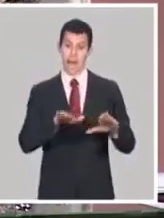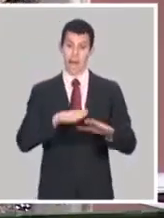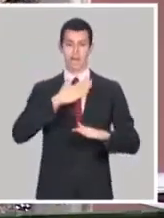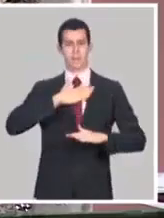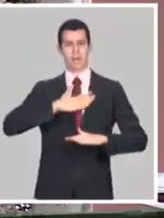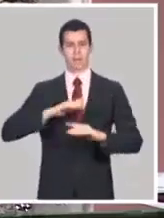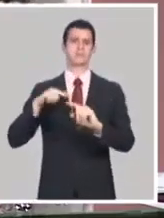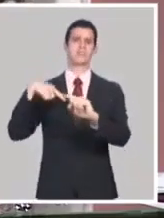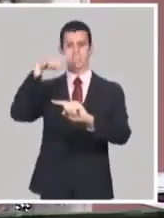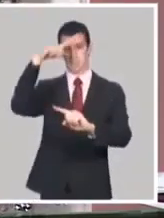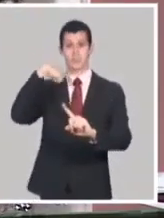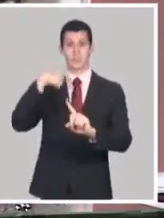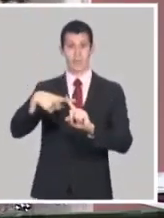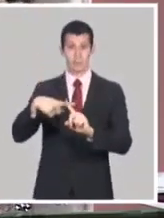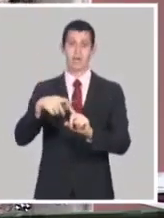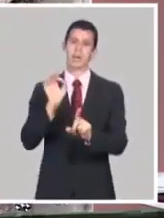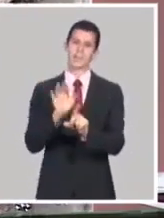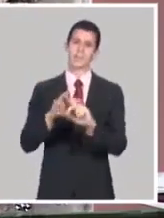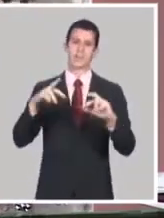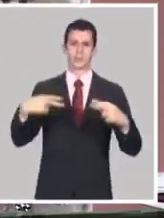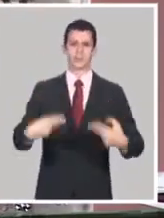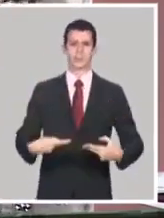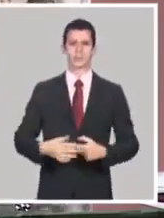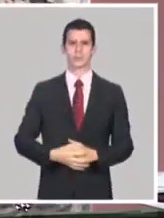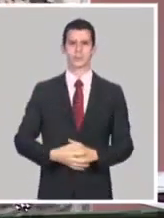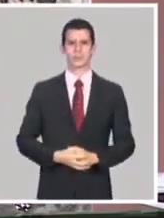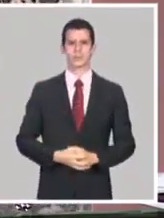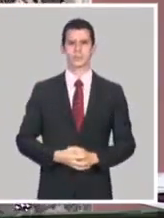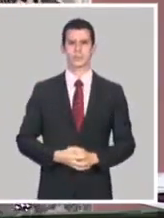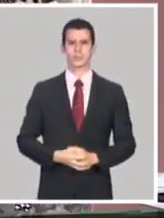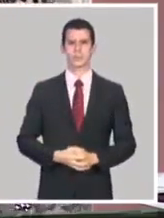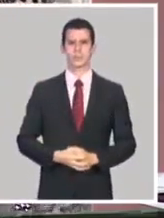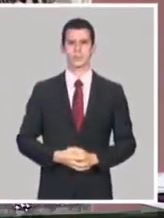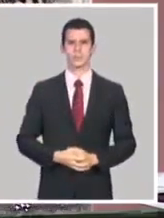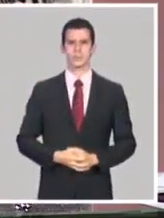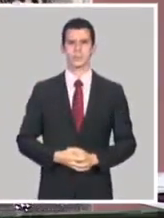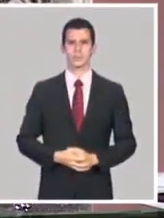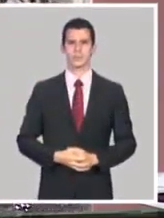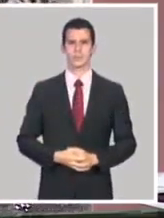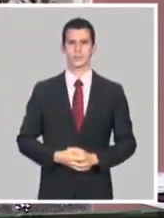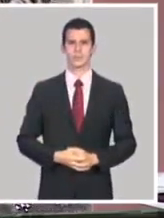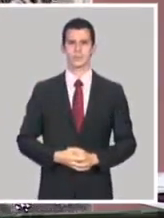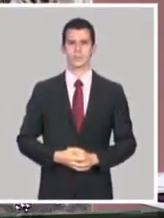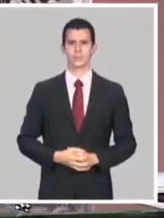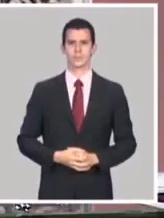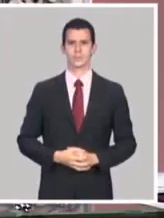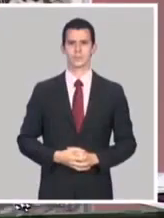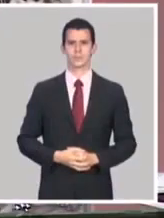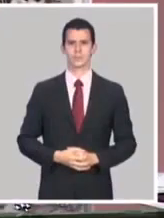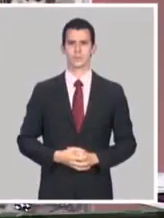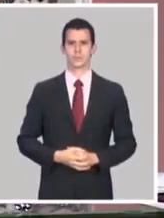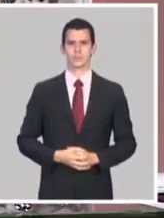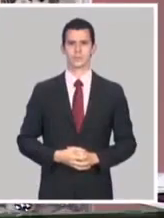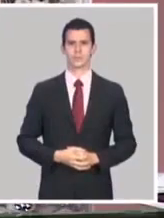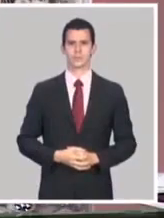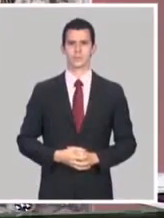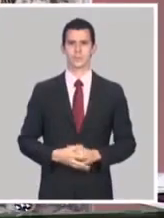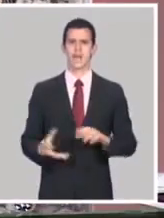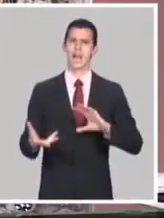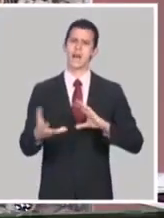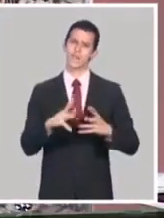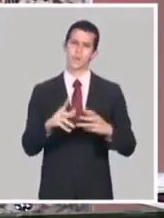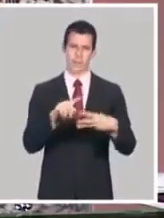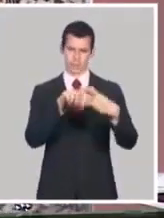matrícula de la provincia las tunas varios municipios escuelas también dentro de los municipios por lo tanto eso es un escenario que nosotros hemos